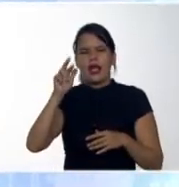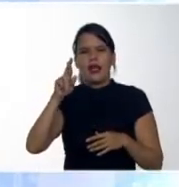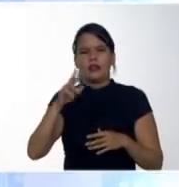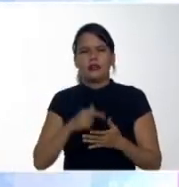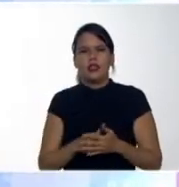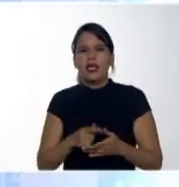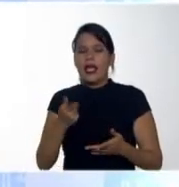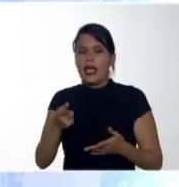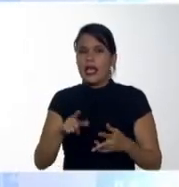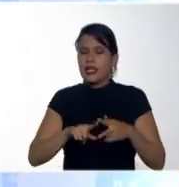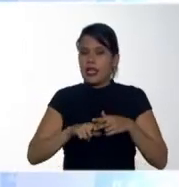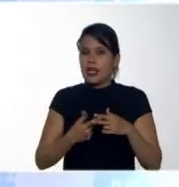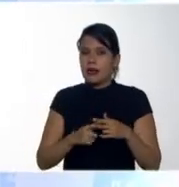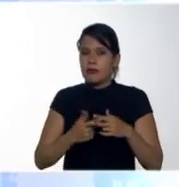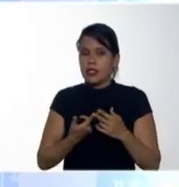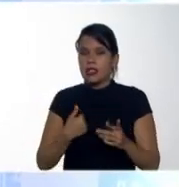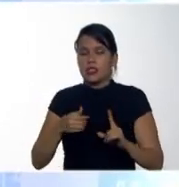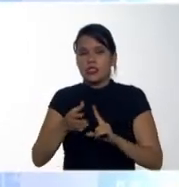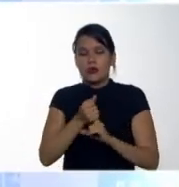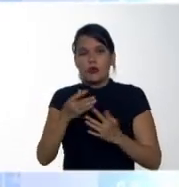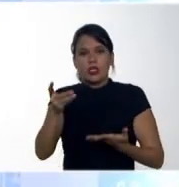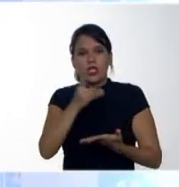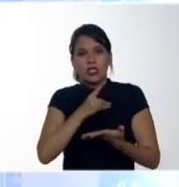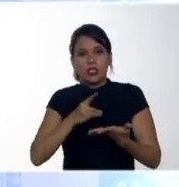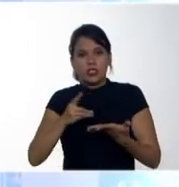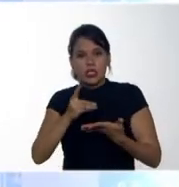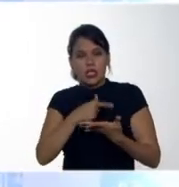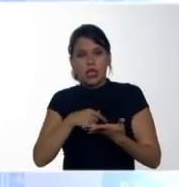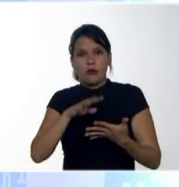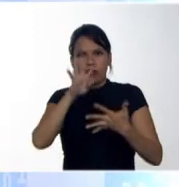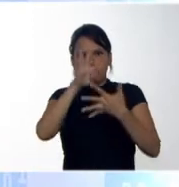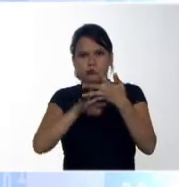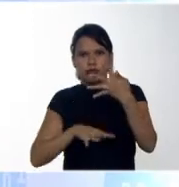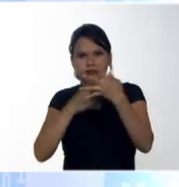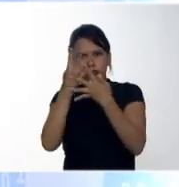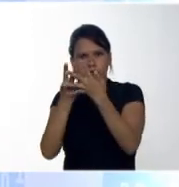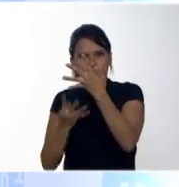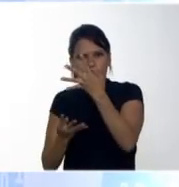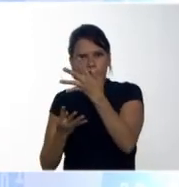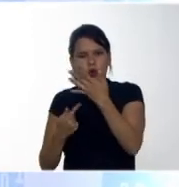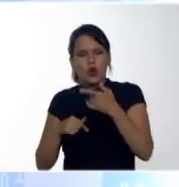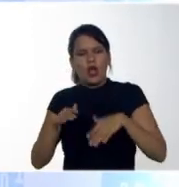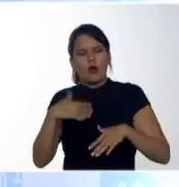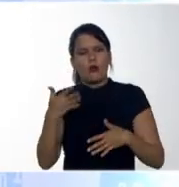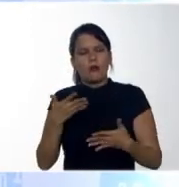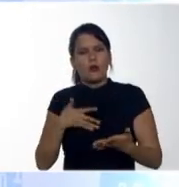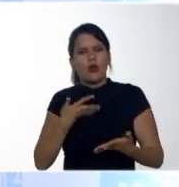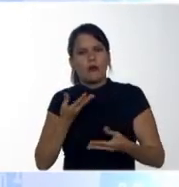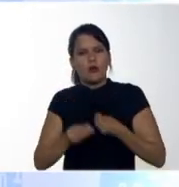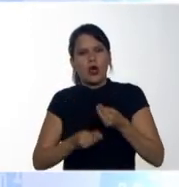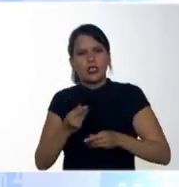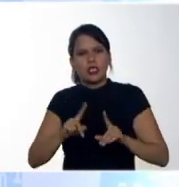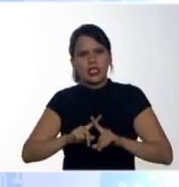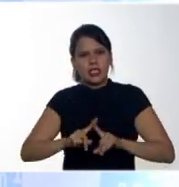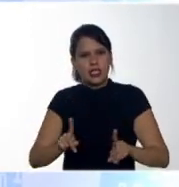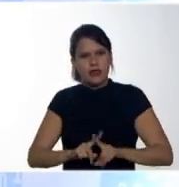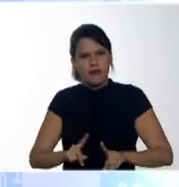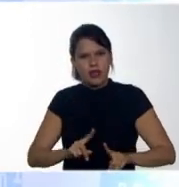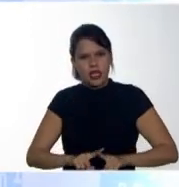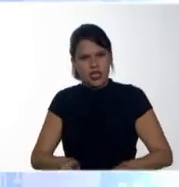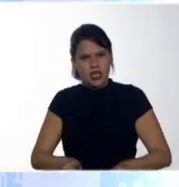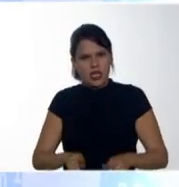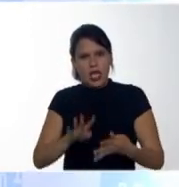Esta aplicación se encuentra diseñada como una hoja de cálculo, con la cual podremos realizar diferentes